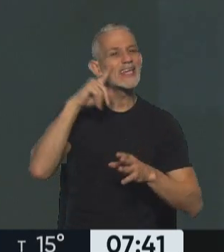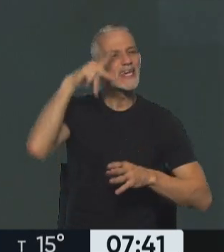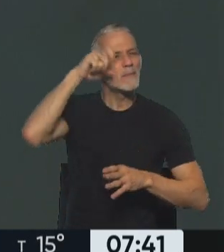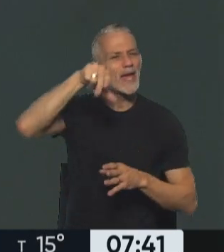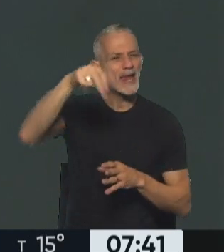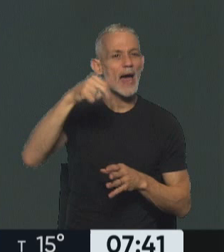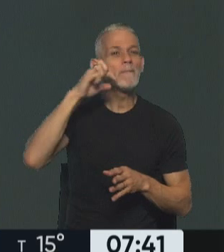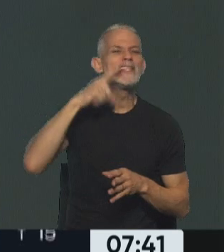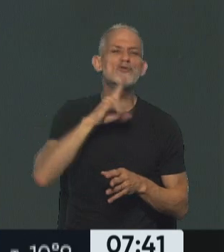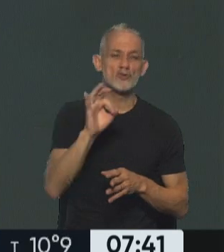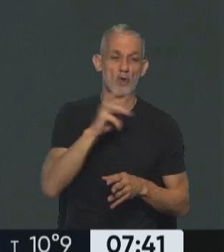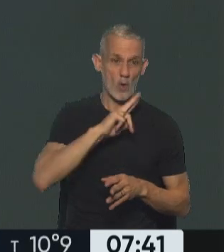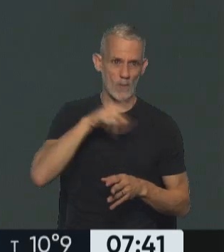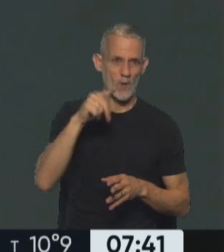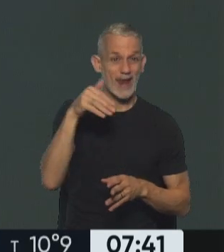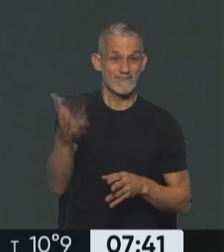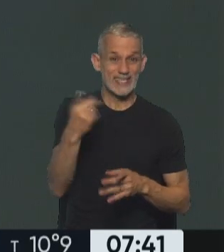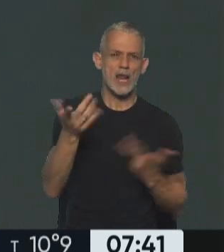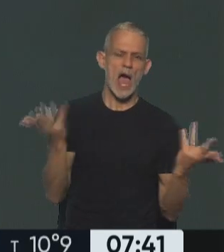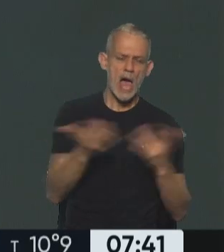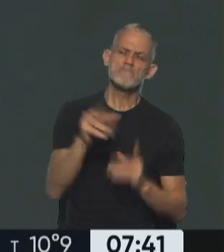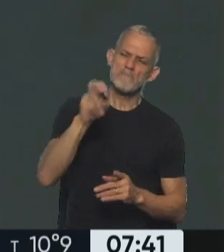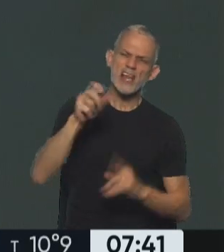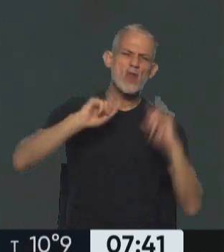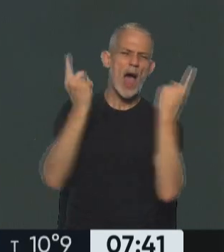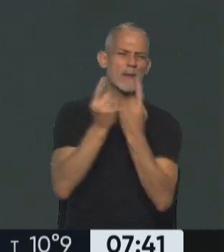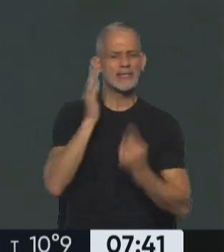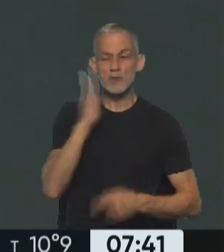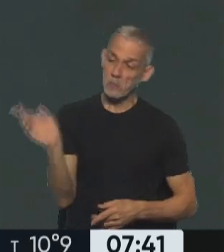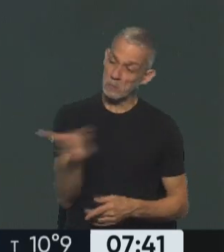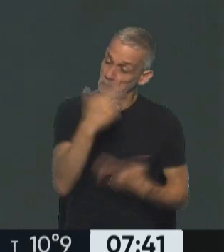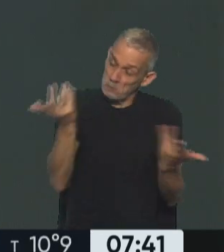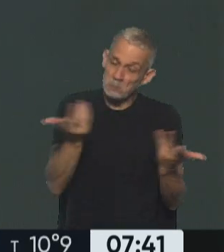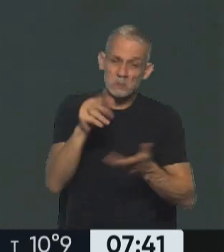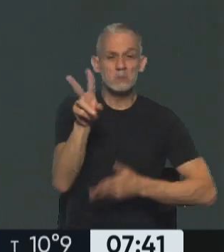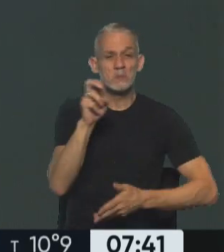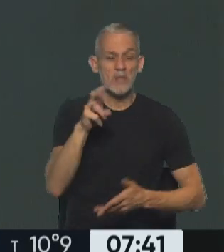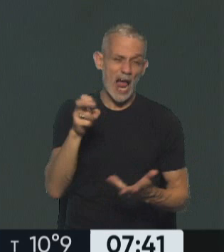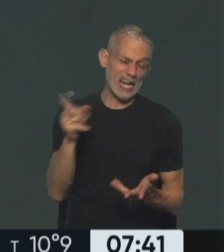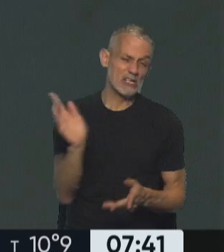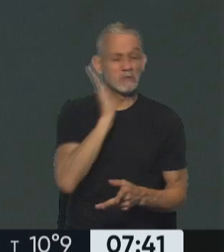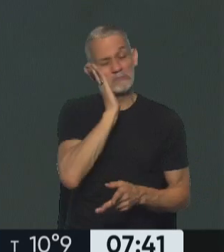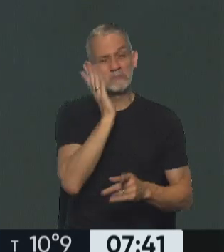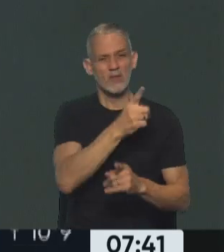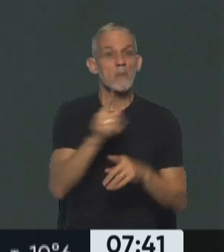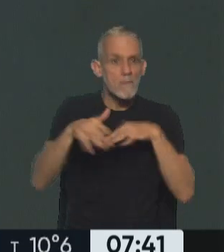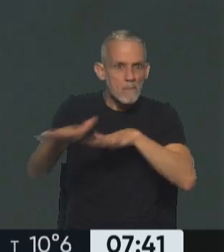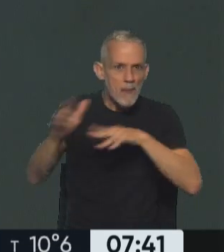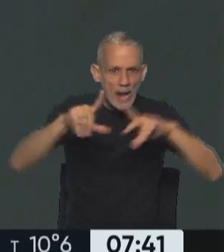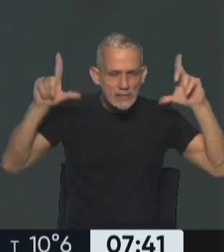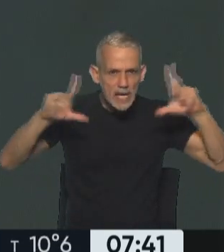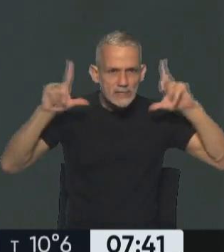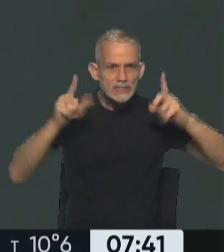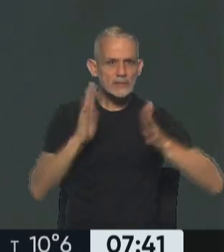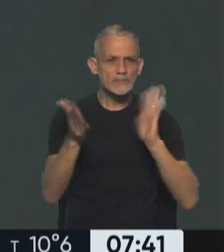Tezanos Pinto, es que le alquiló una habitación a una persona que aparecía en las marchas, sobre todo en las marchas